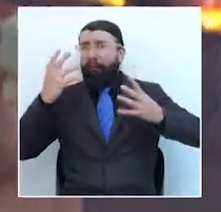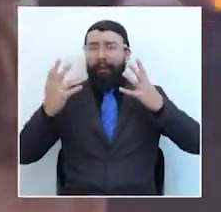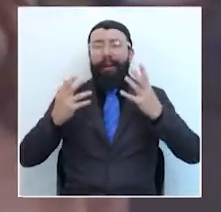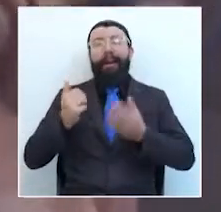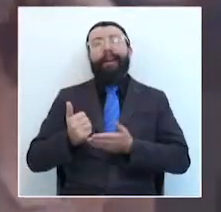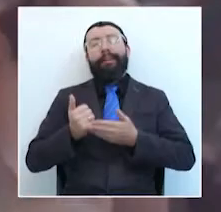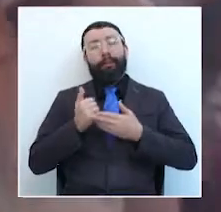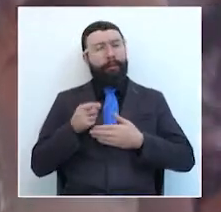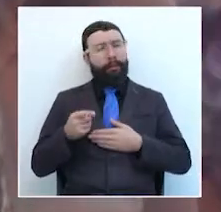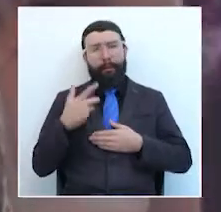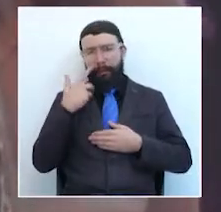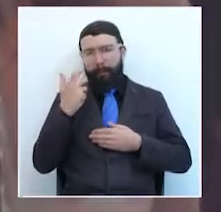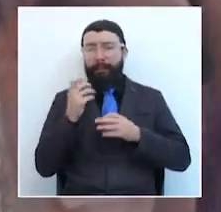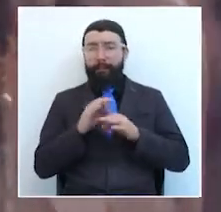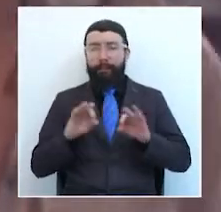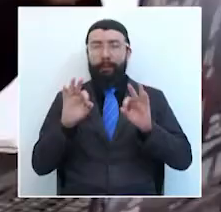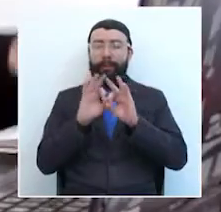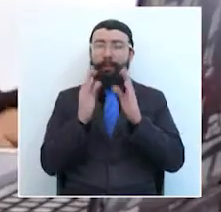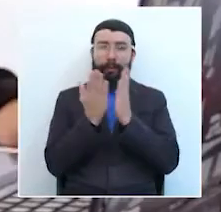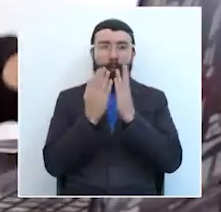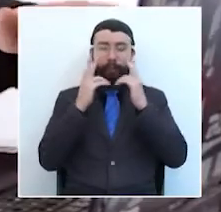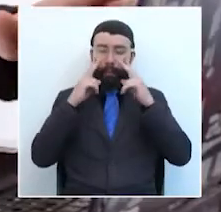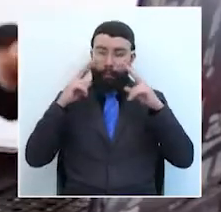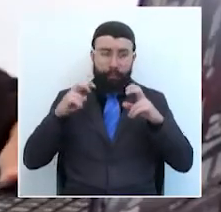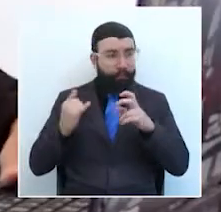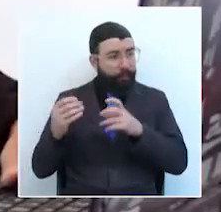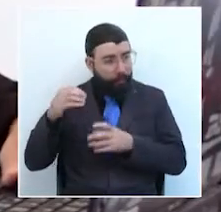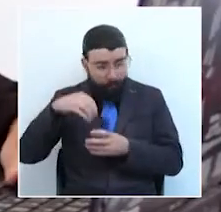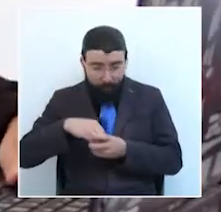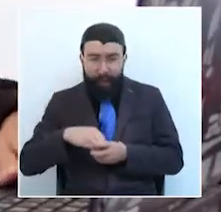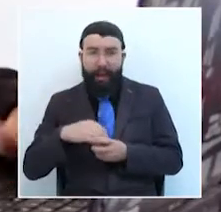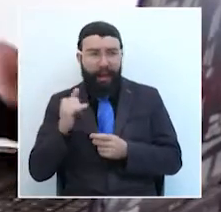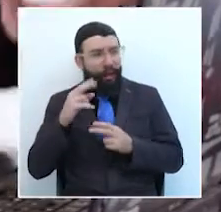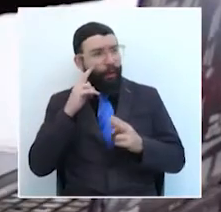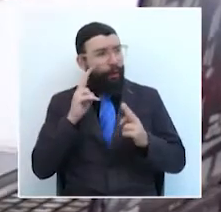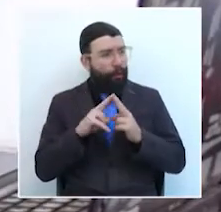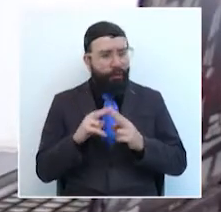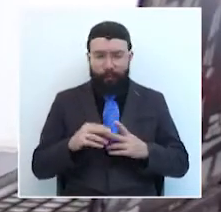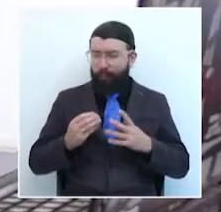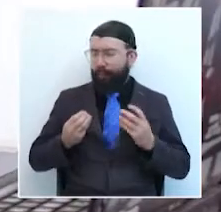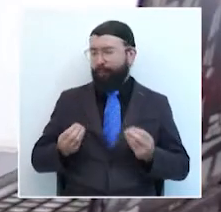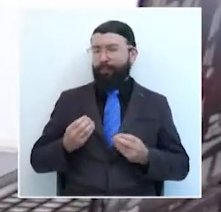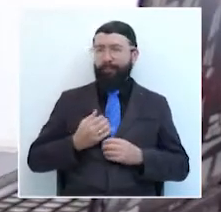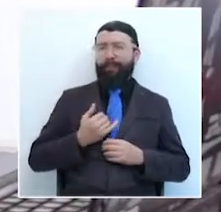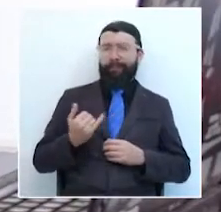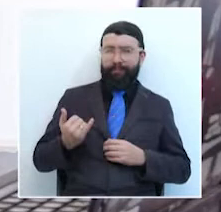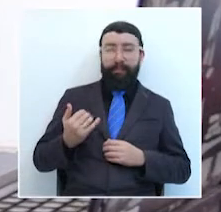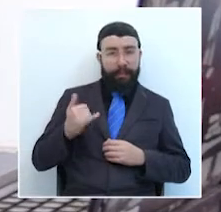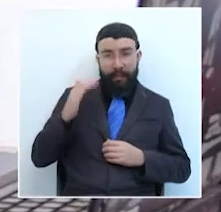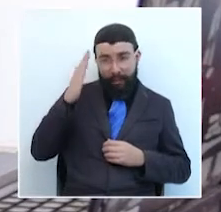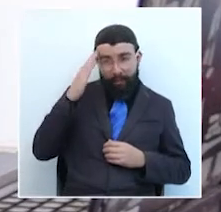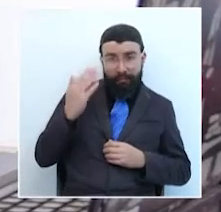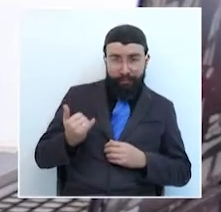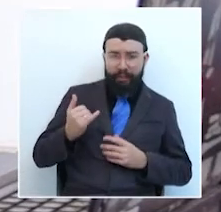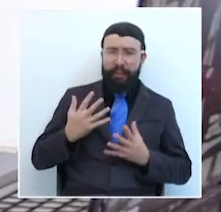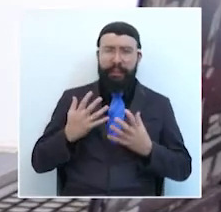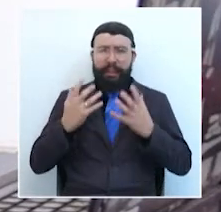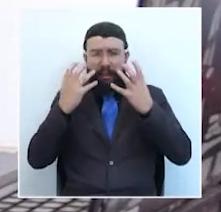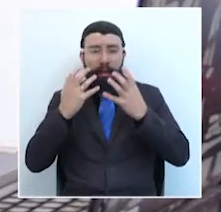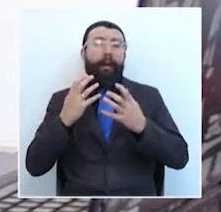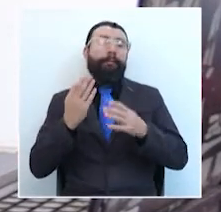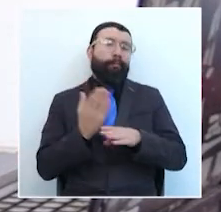efecto más estudiado y por el que el mindfulness es más conocido como ya sabemos el estrés puede causar hipertensión